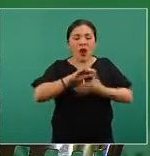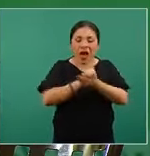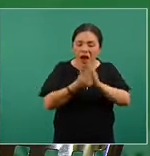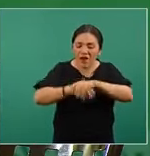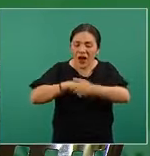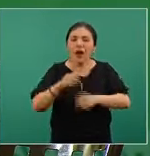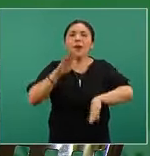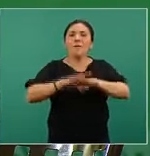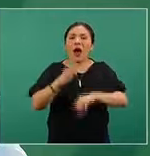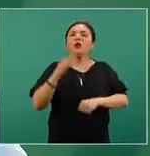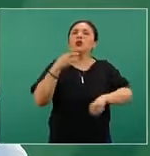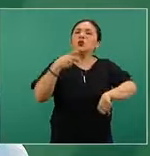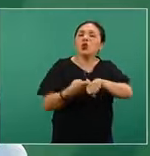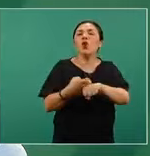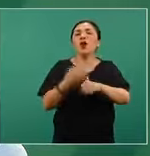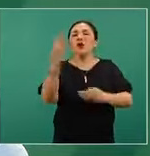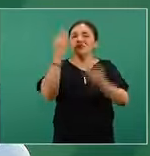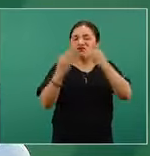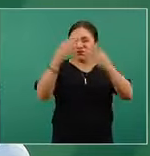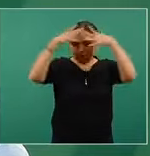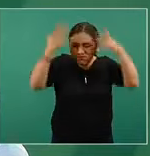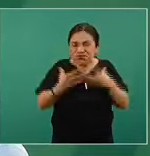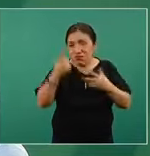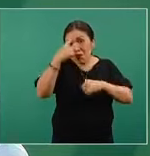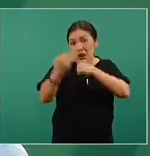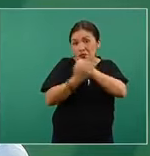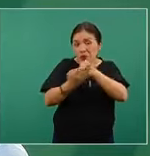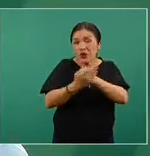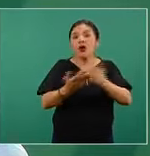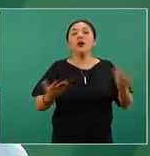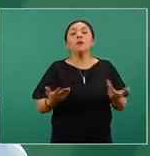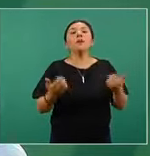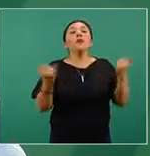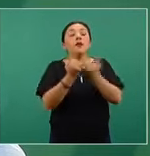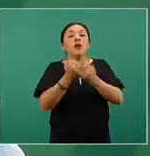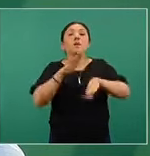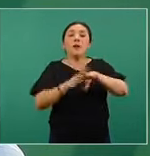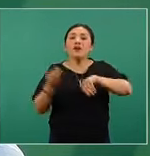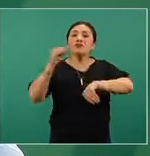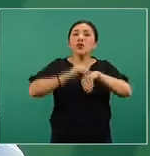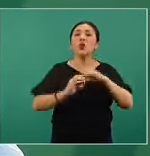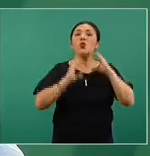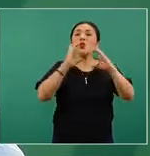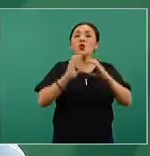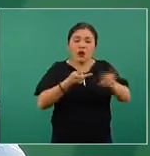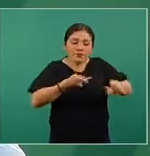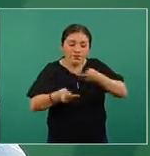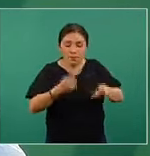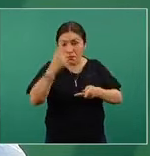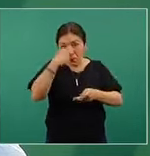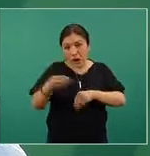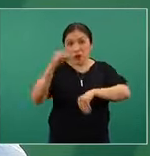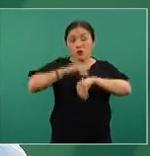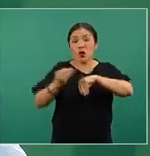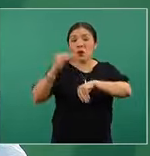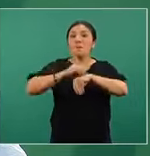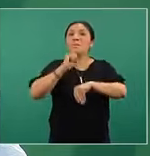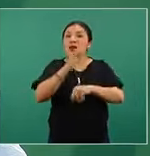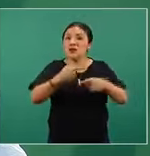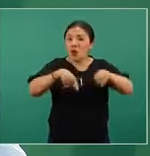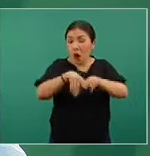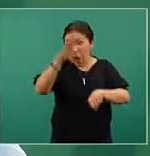del equipo de protección personal a través del reforzamiento de los protocolos estandarizados y la aplicación de los mismos